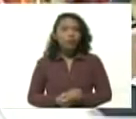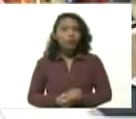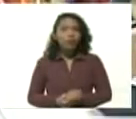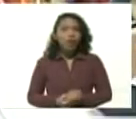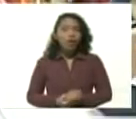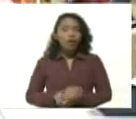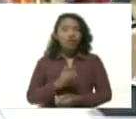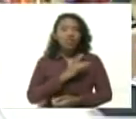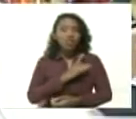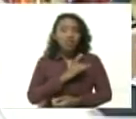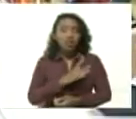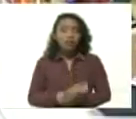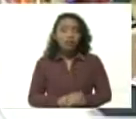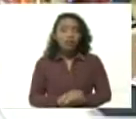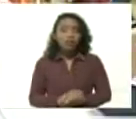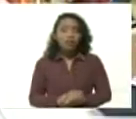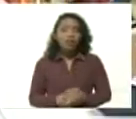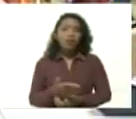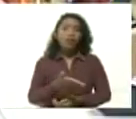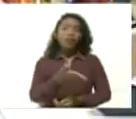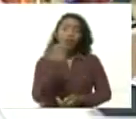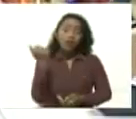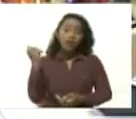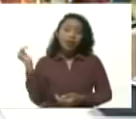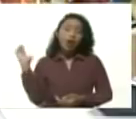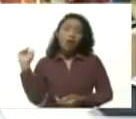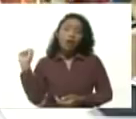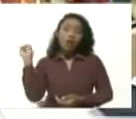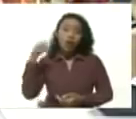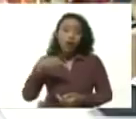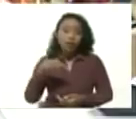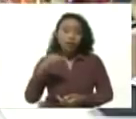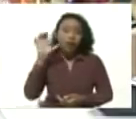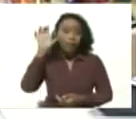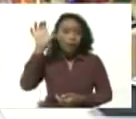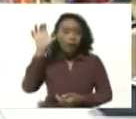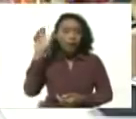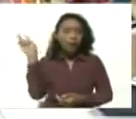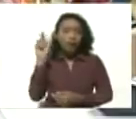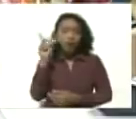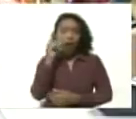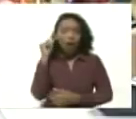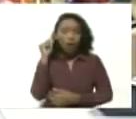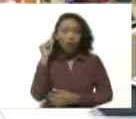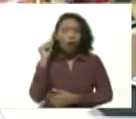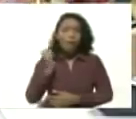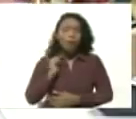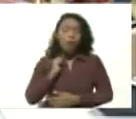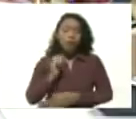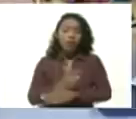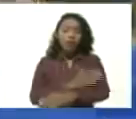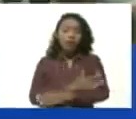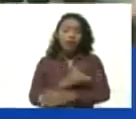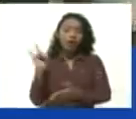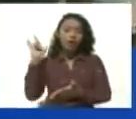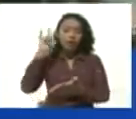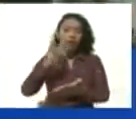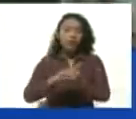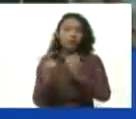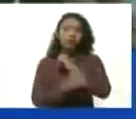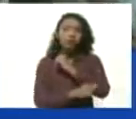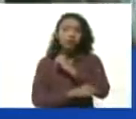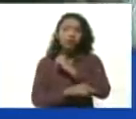Chile. Vuelta a la patria, compatriotas venezolanos, venezolanos, vuelta a la patria. Nuestra patria está en fase